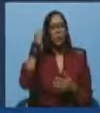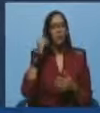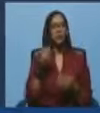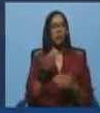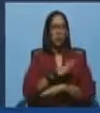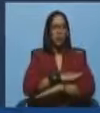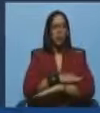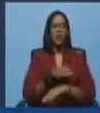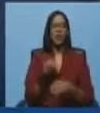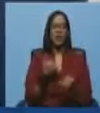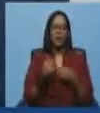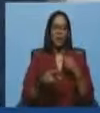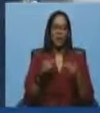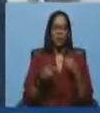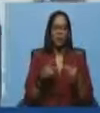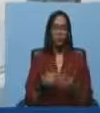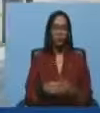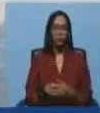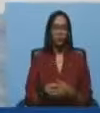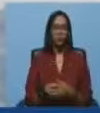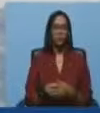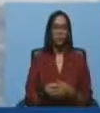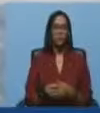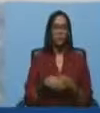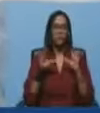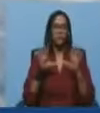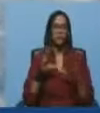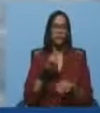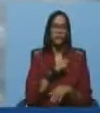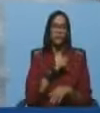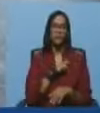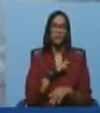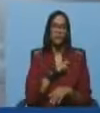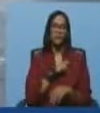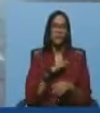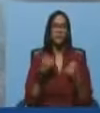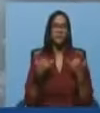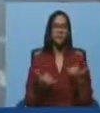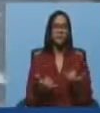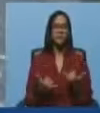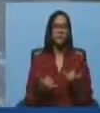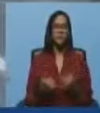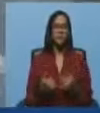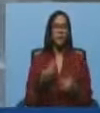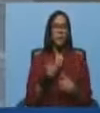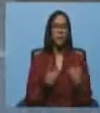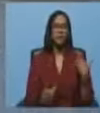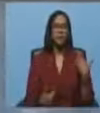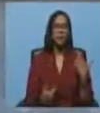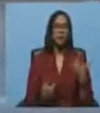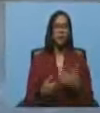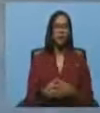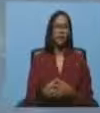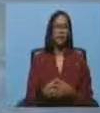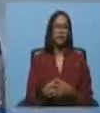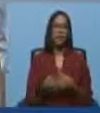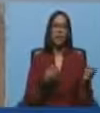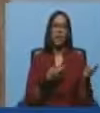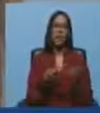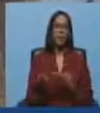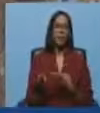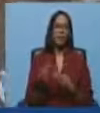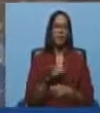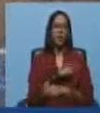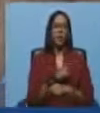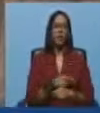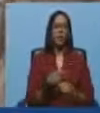conductas que hay que reproducir. ¿El 10 de enero? Ya el presidente recibió la invitación desde el Poder